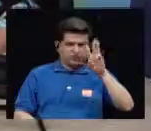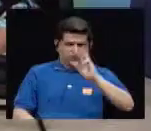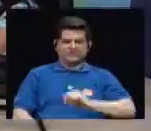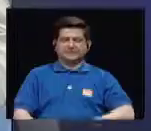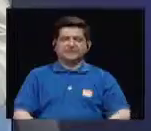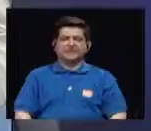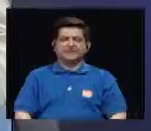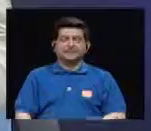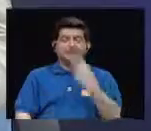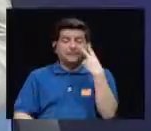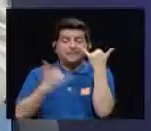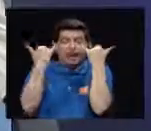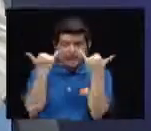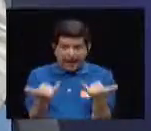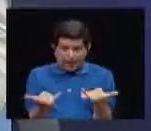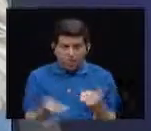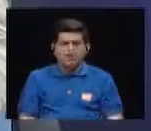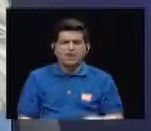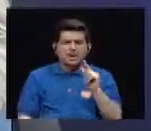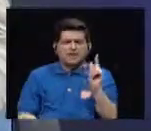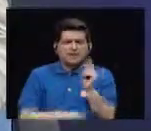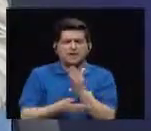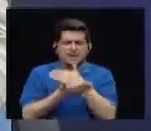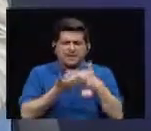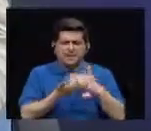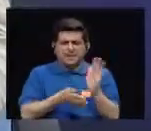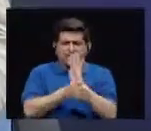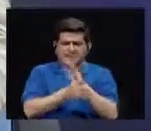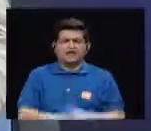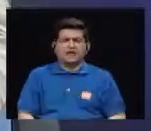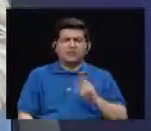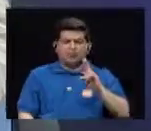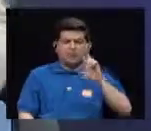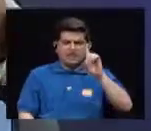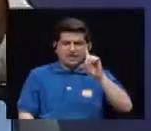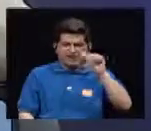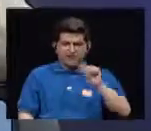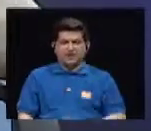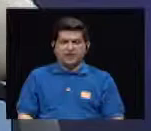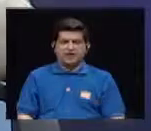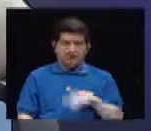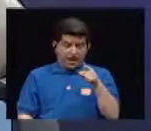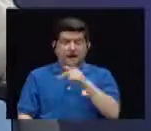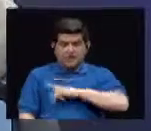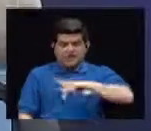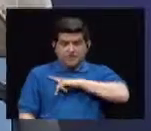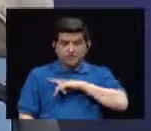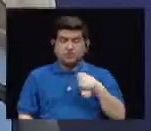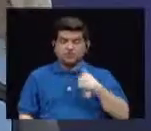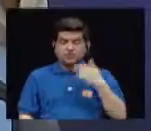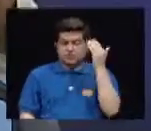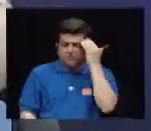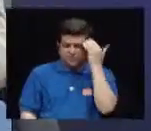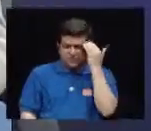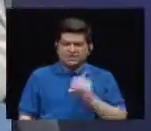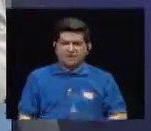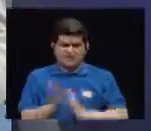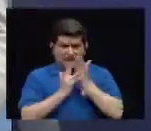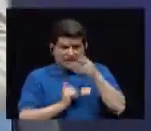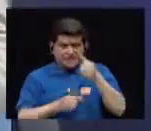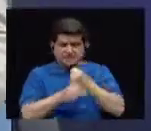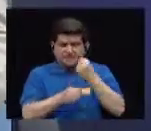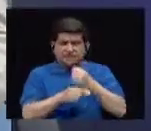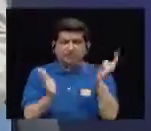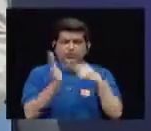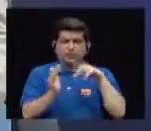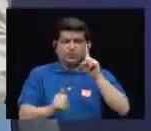para ver un corto de Rubén Darío Arena, a quien por lo menos en lo personal conocí a través de ese corto en el